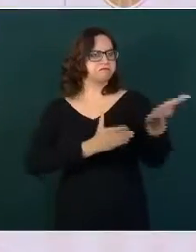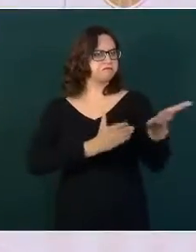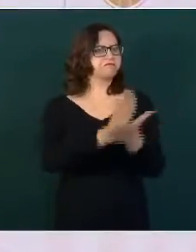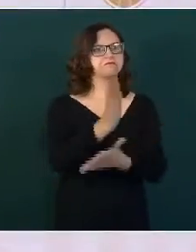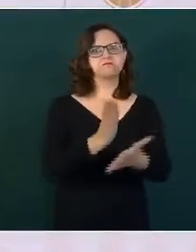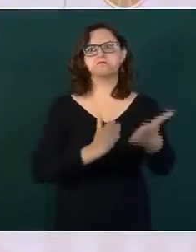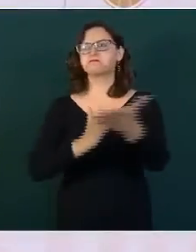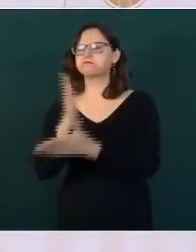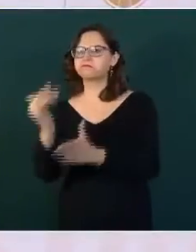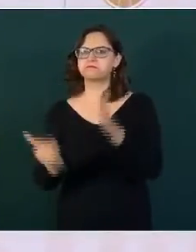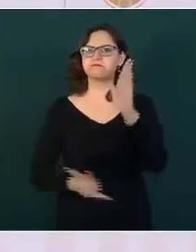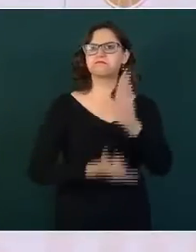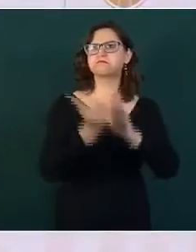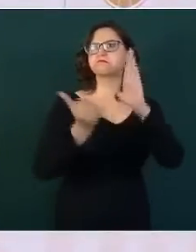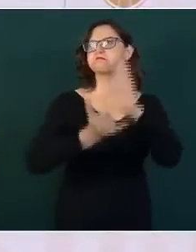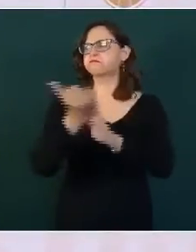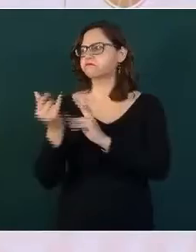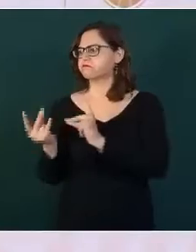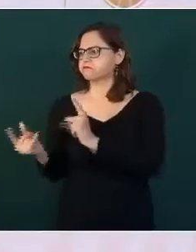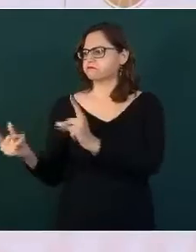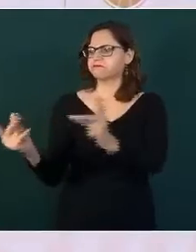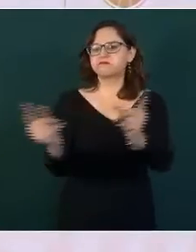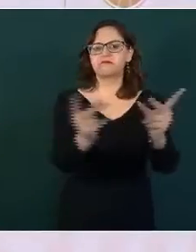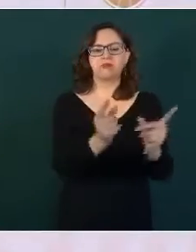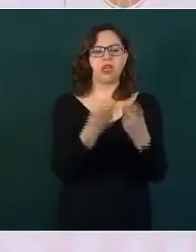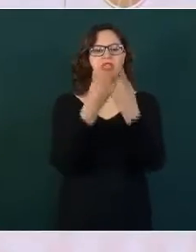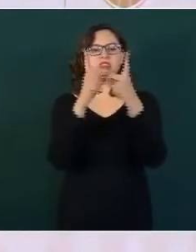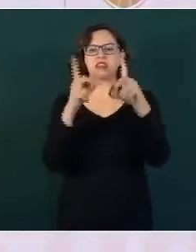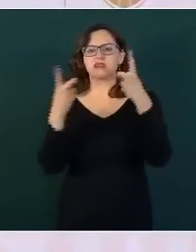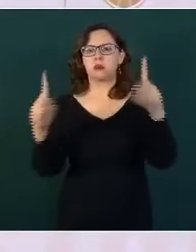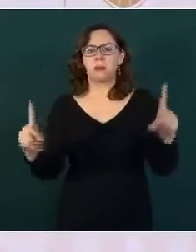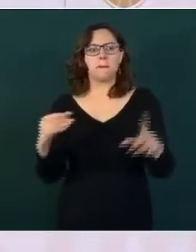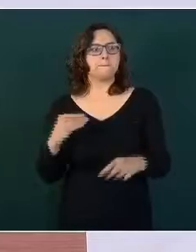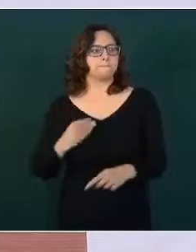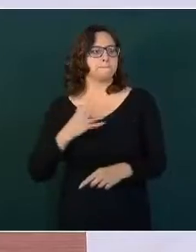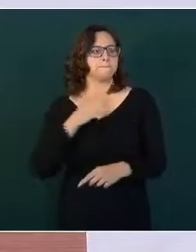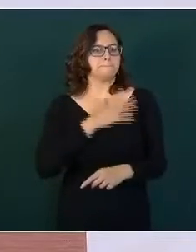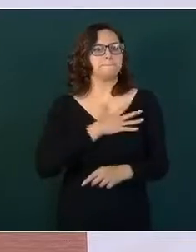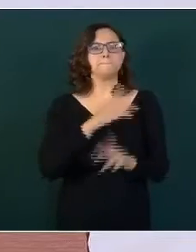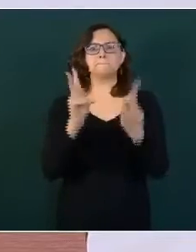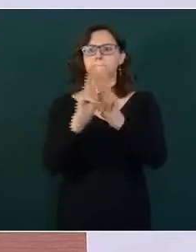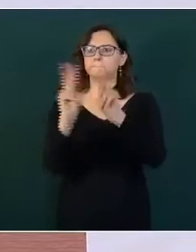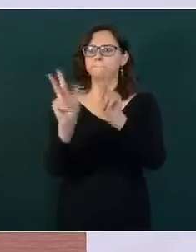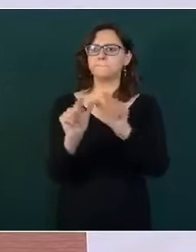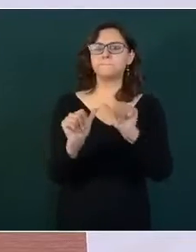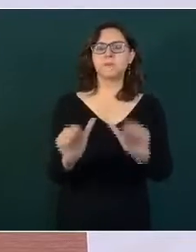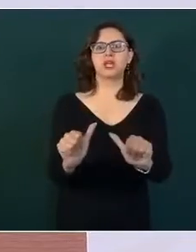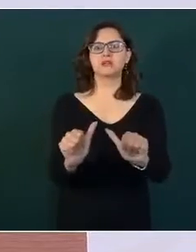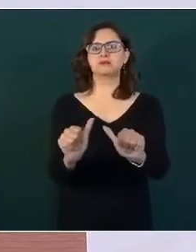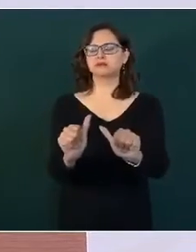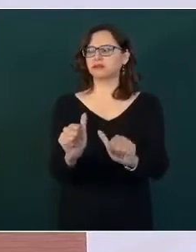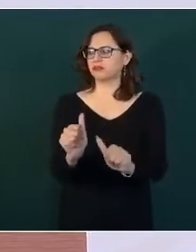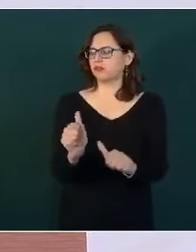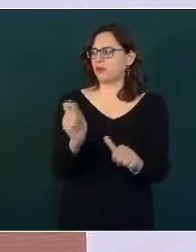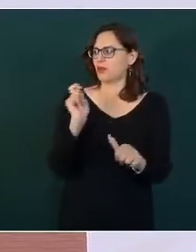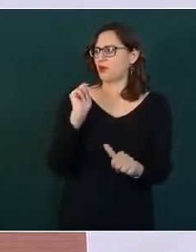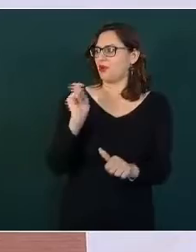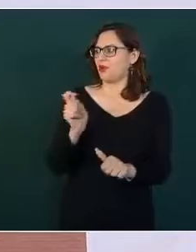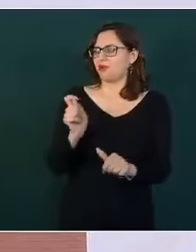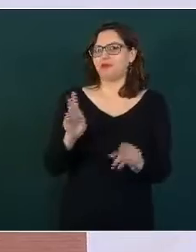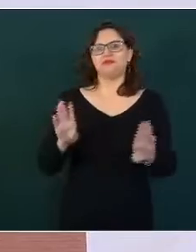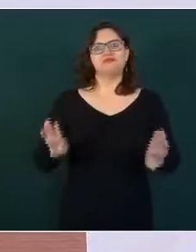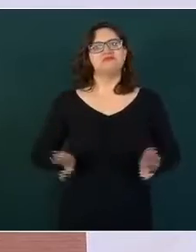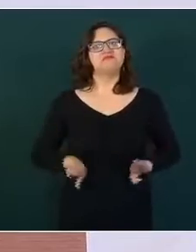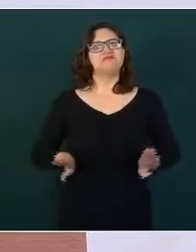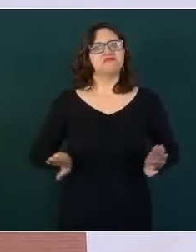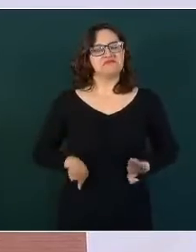desarrollo, bienestar y paz es refrendo de su lealtad